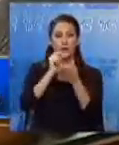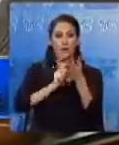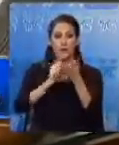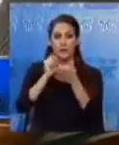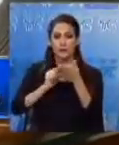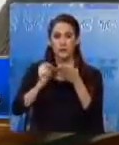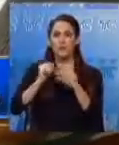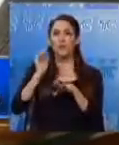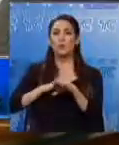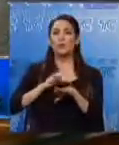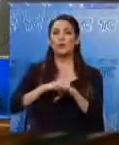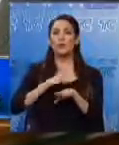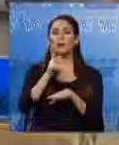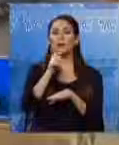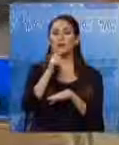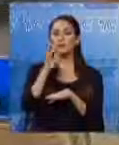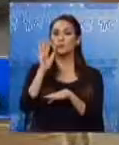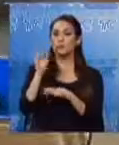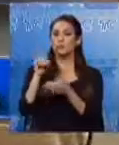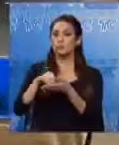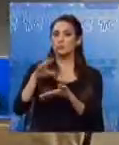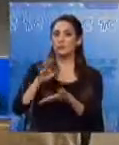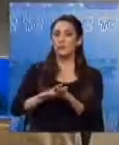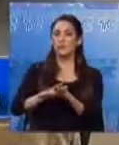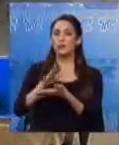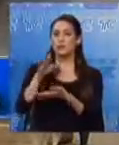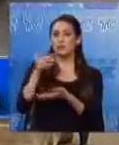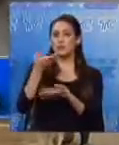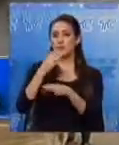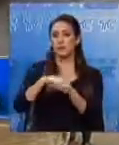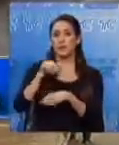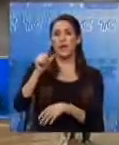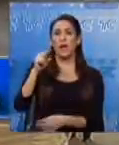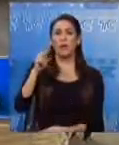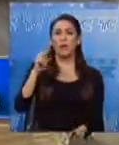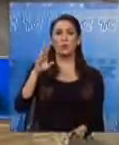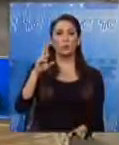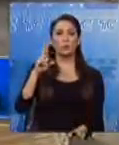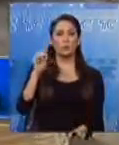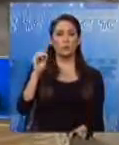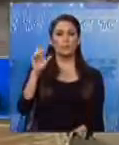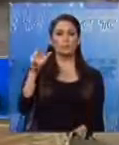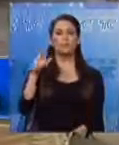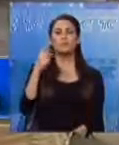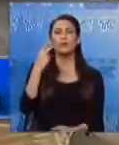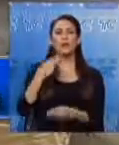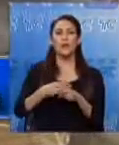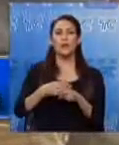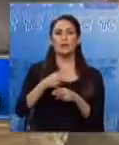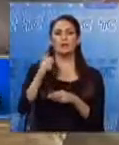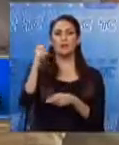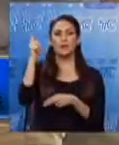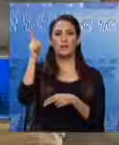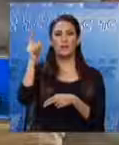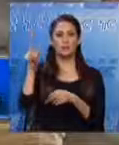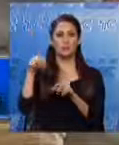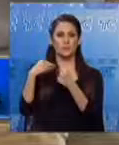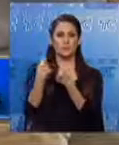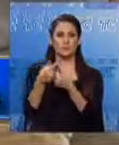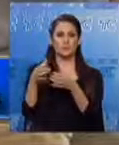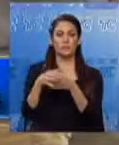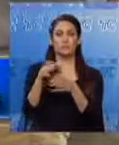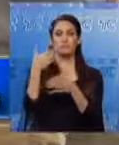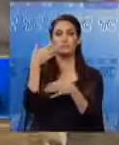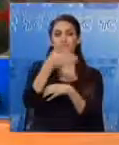la acusación presentada por la ejecución extrajudicial de Arturo Jardín, ex líder del grupo Alfaro Vive Carajo. El funcionario